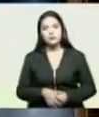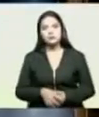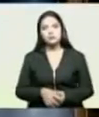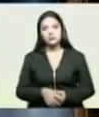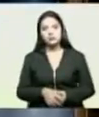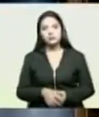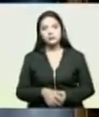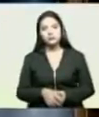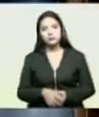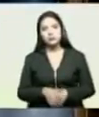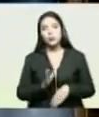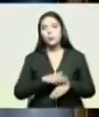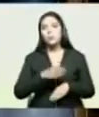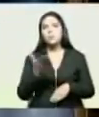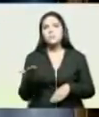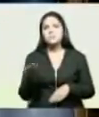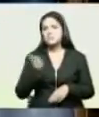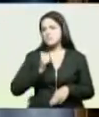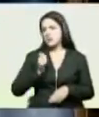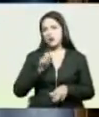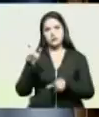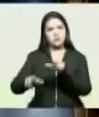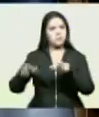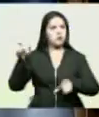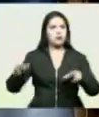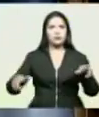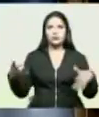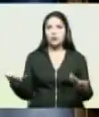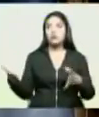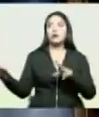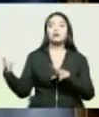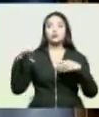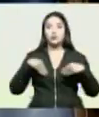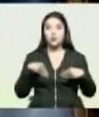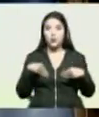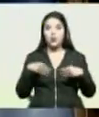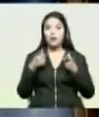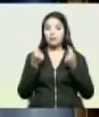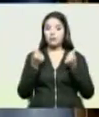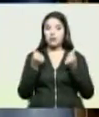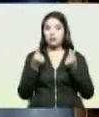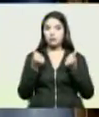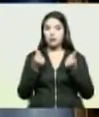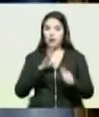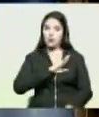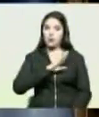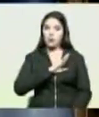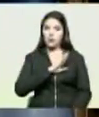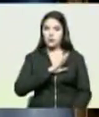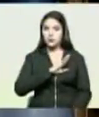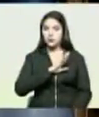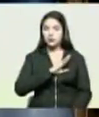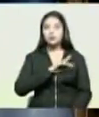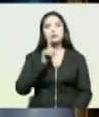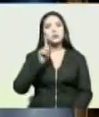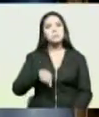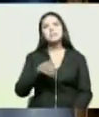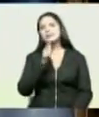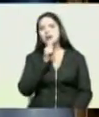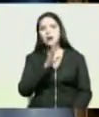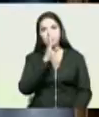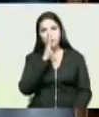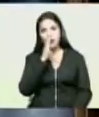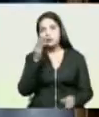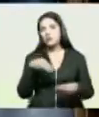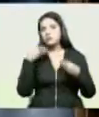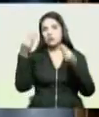no solamente por la persona que asumió el dinero le pertenece, sino también del banco que lo